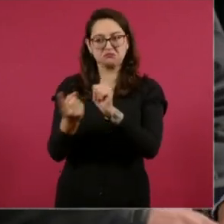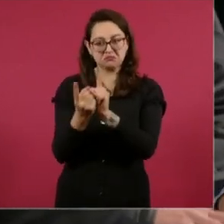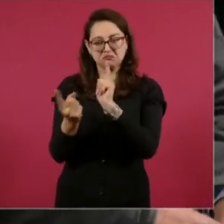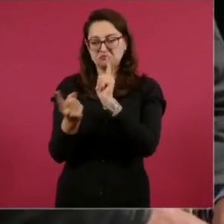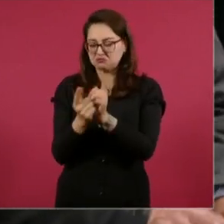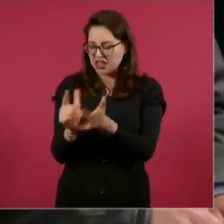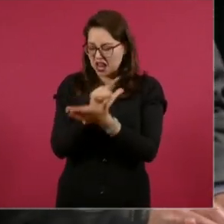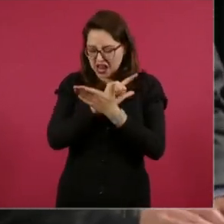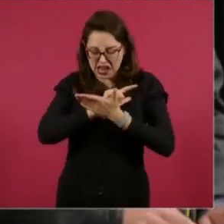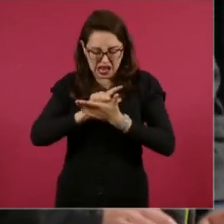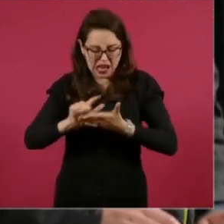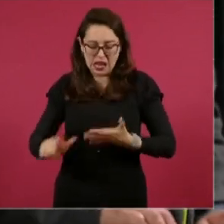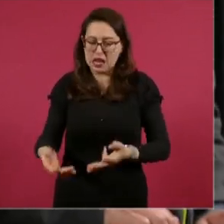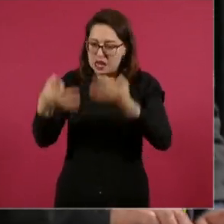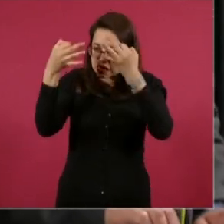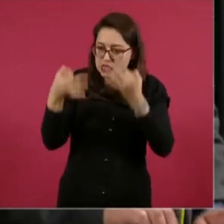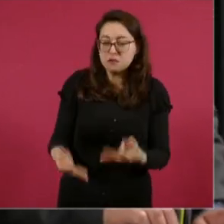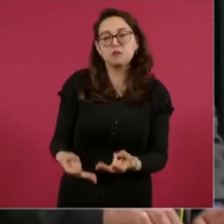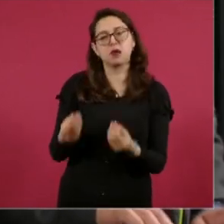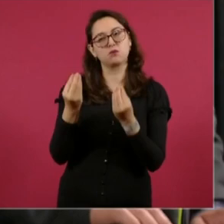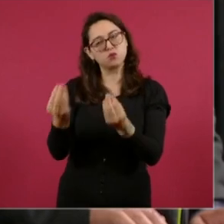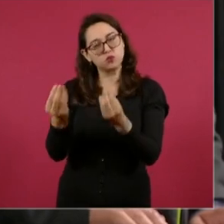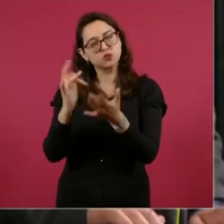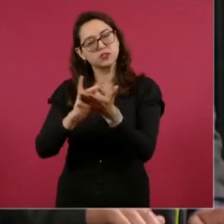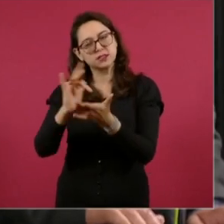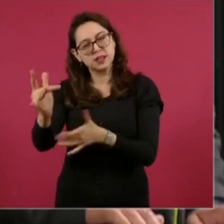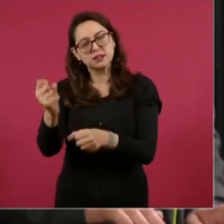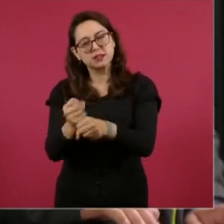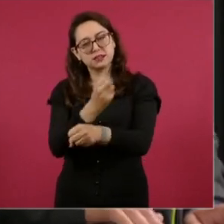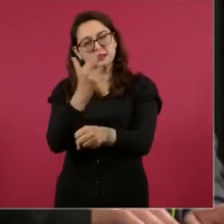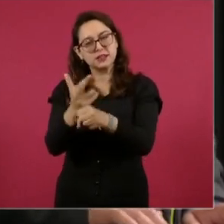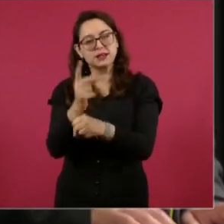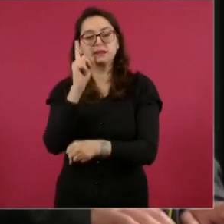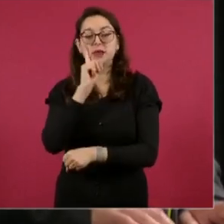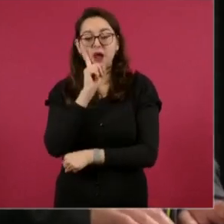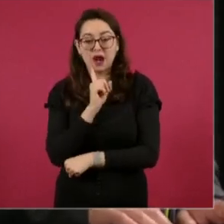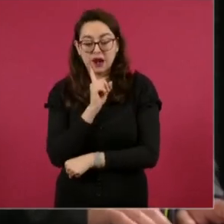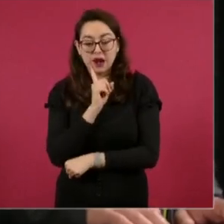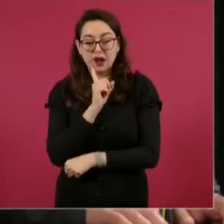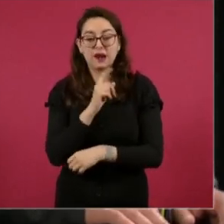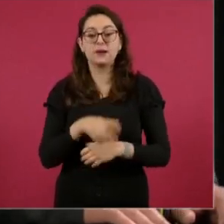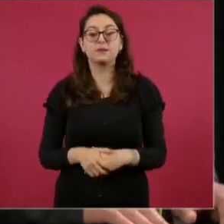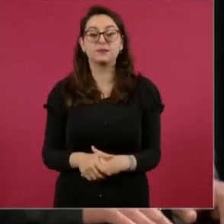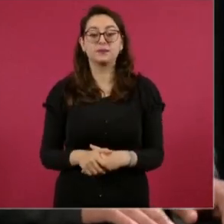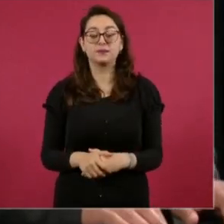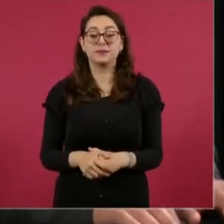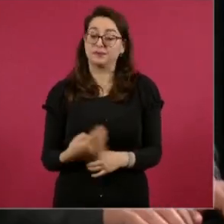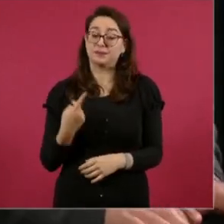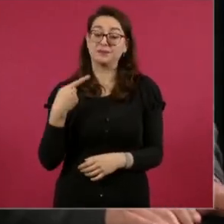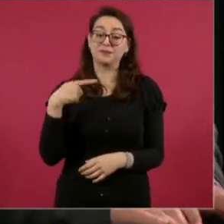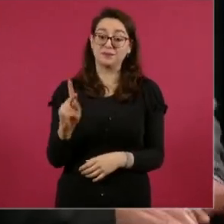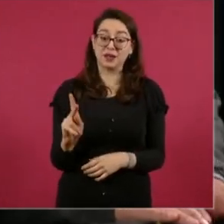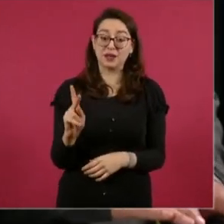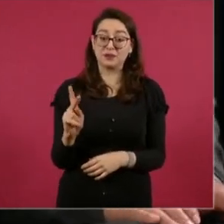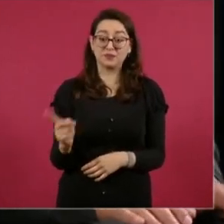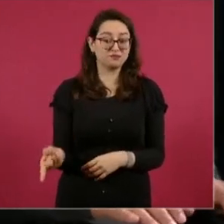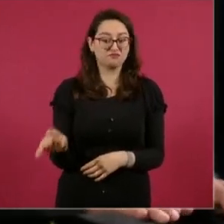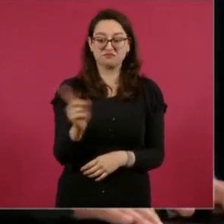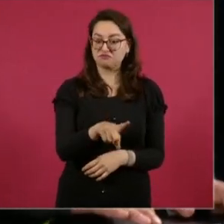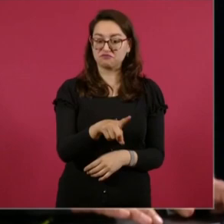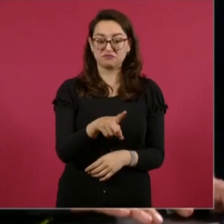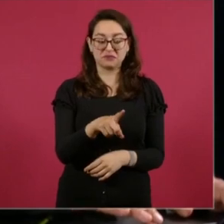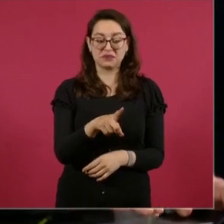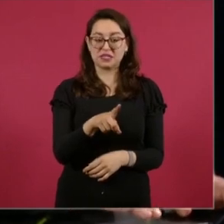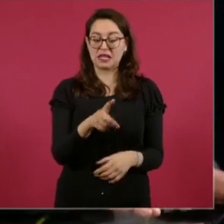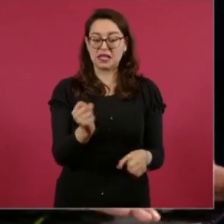forma impecable y muy favorables, gracias señora secretaria, pero no así, señor presidente, con el secretario